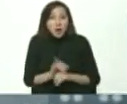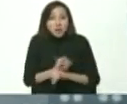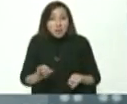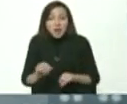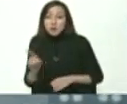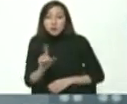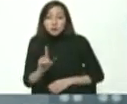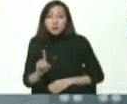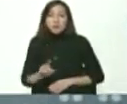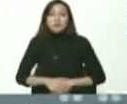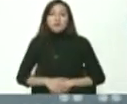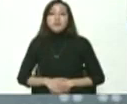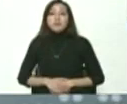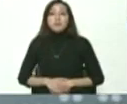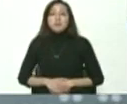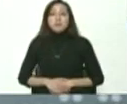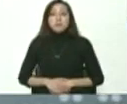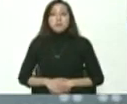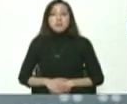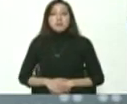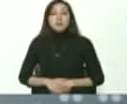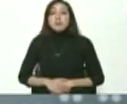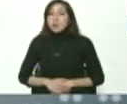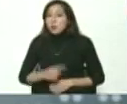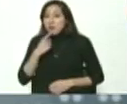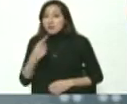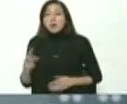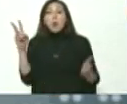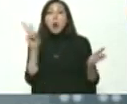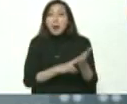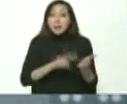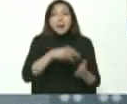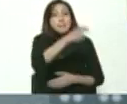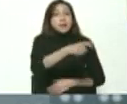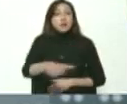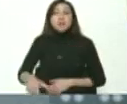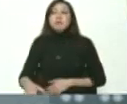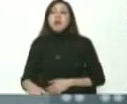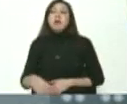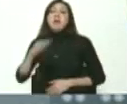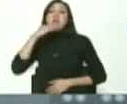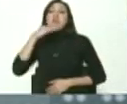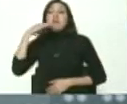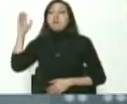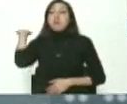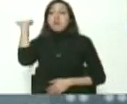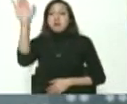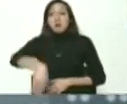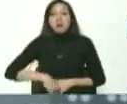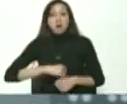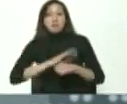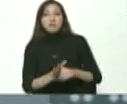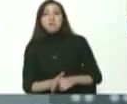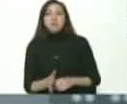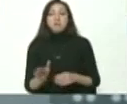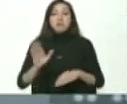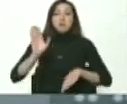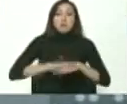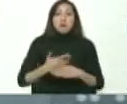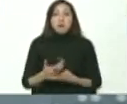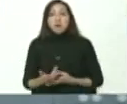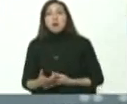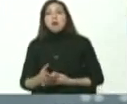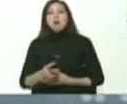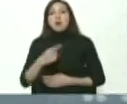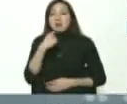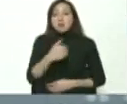con la verdad. Ah, si no le gusta a alguna gente y se moleste, ya basta, es Maduro, basta. Diga lo que diga,